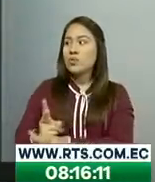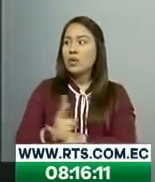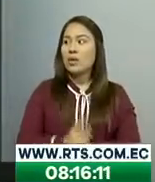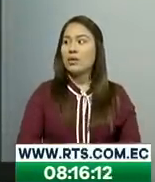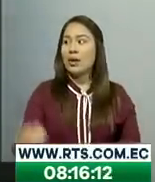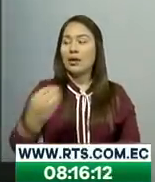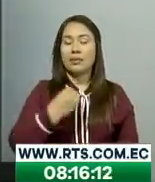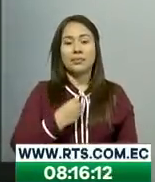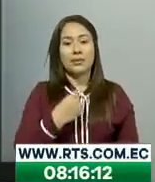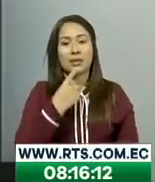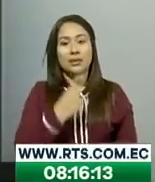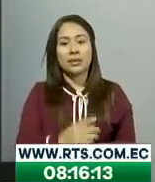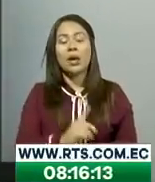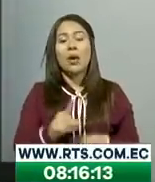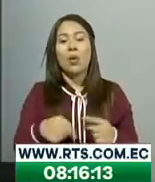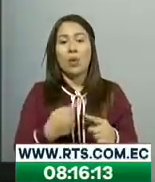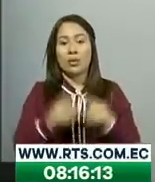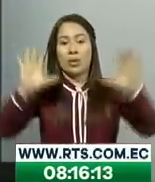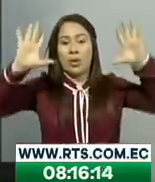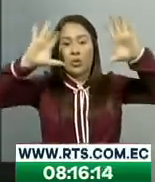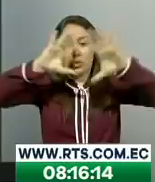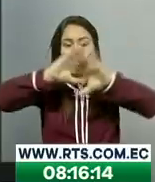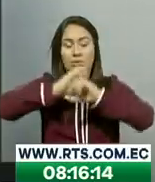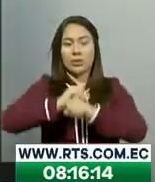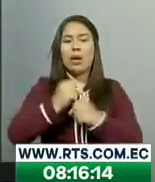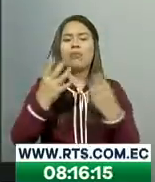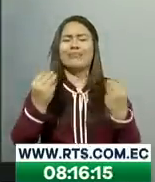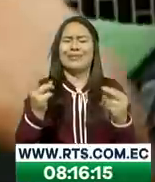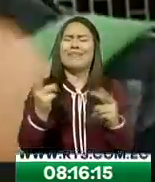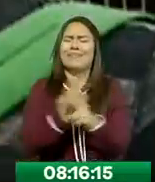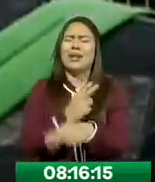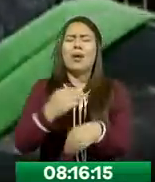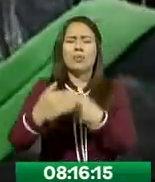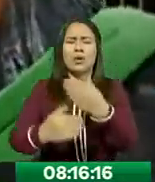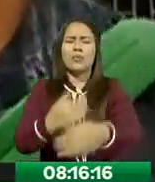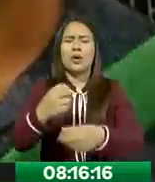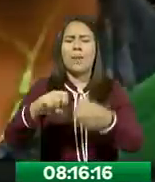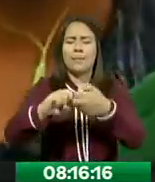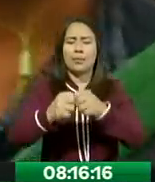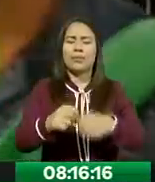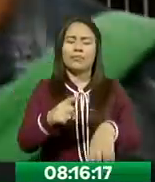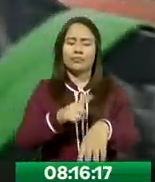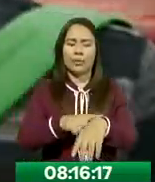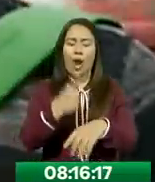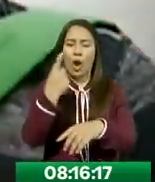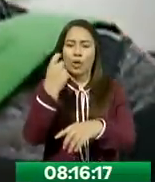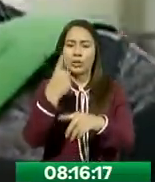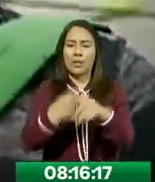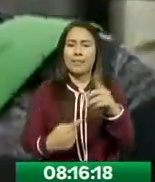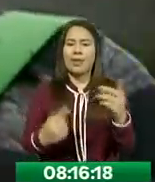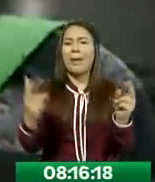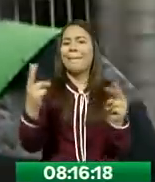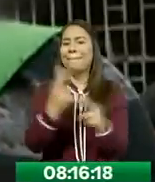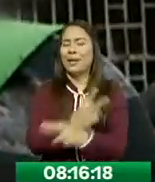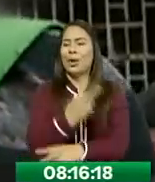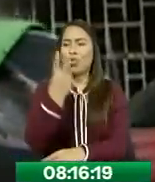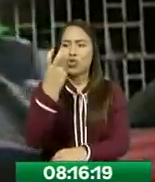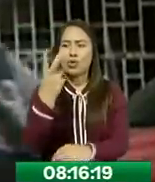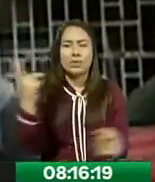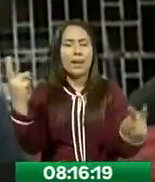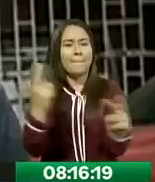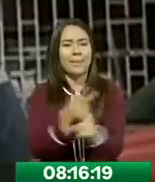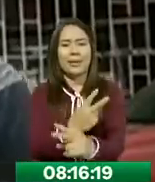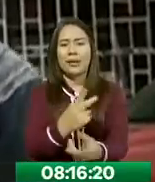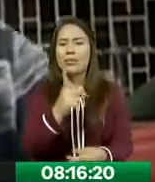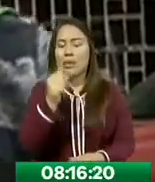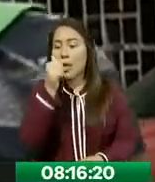asegura. Pues cuando anochece, se dan situaciones peores. Sí, el golpe de 11:30 es bien peligroso, ya 12 es peor aún, y